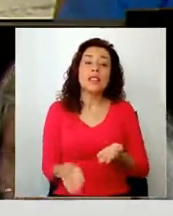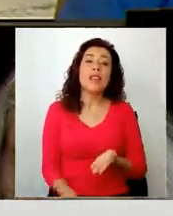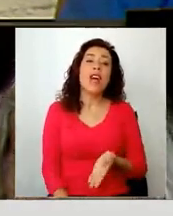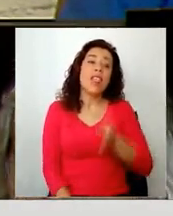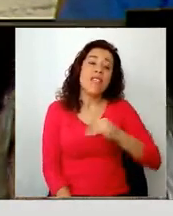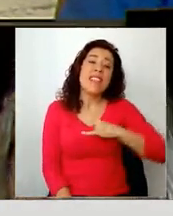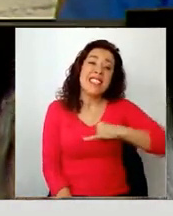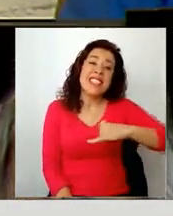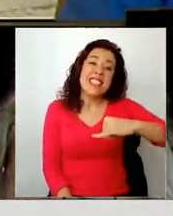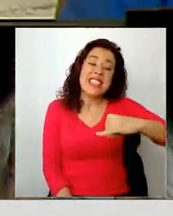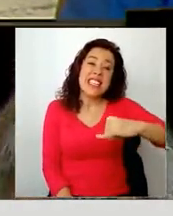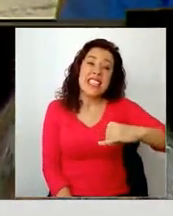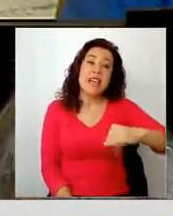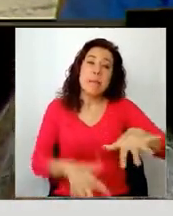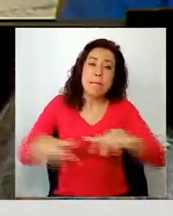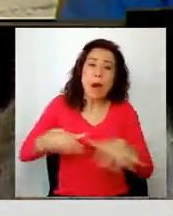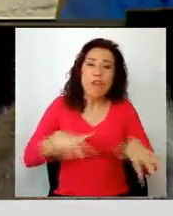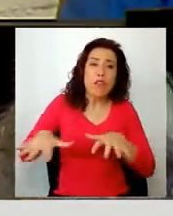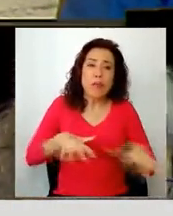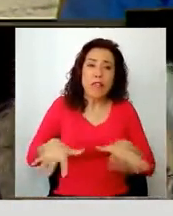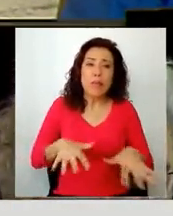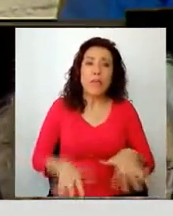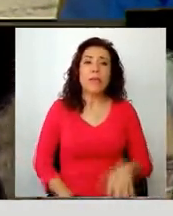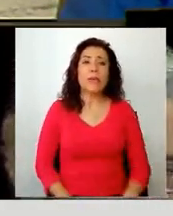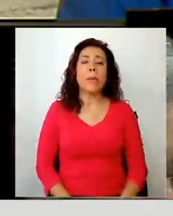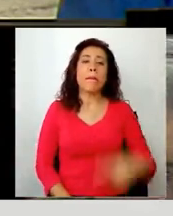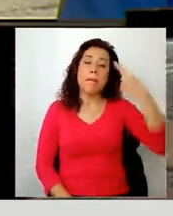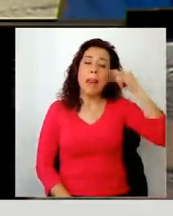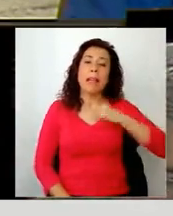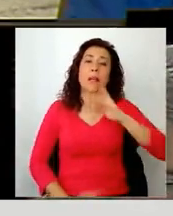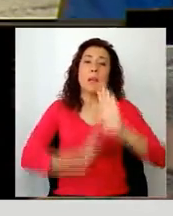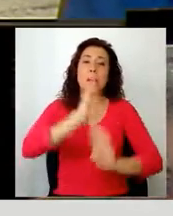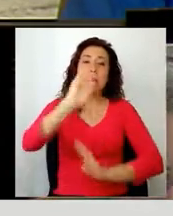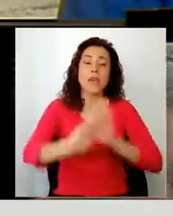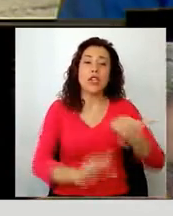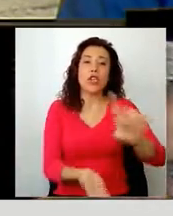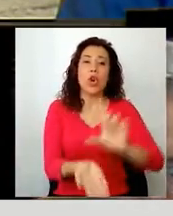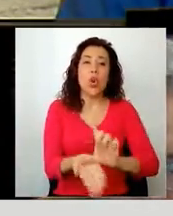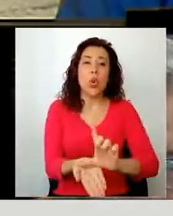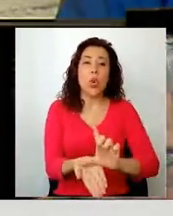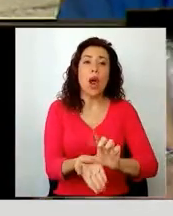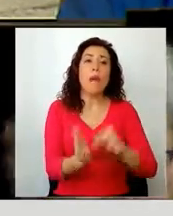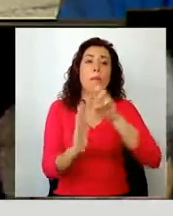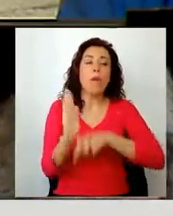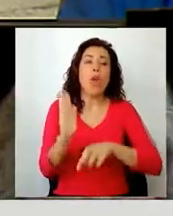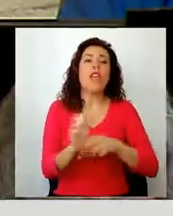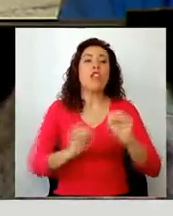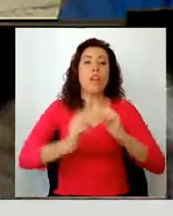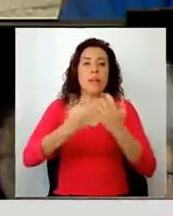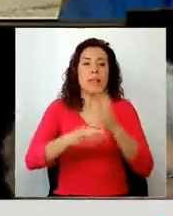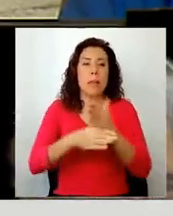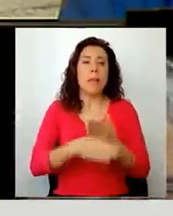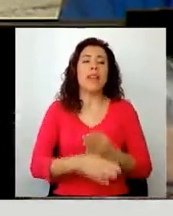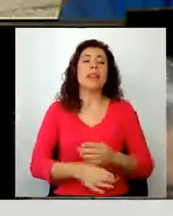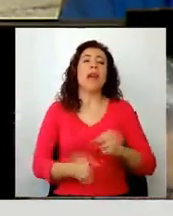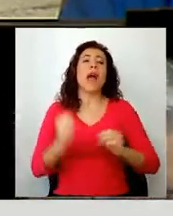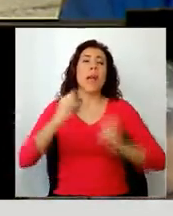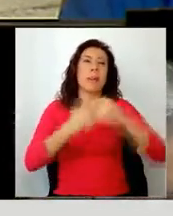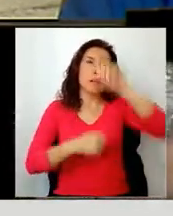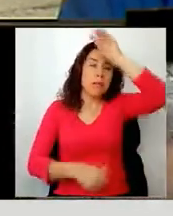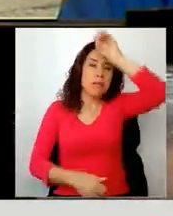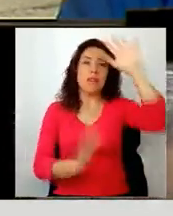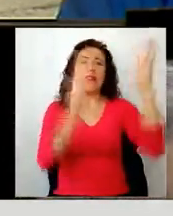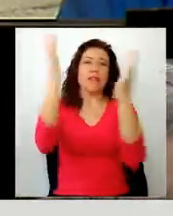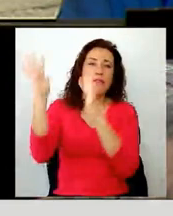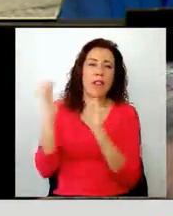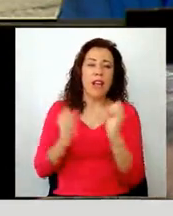movilizados para seguir protegiendo estas áreas de proyectos salmoneros de mineras de forestales de inmobiliaria de proyectos